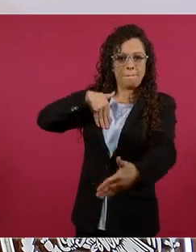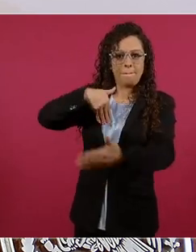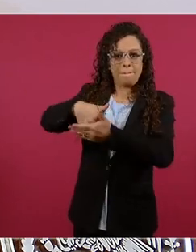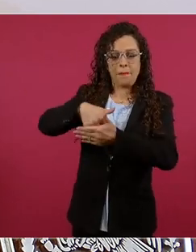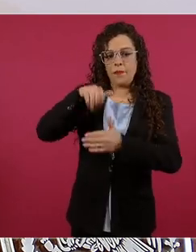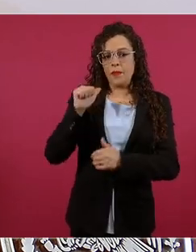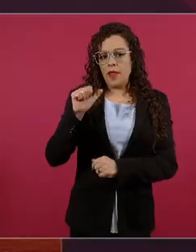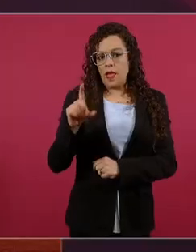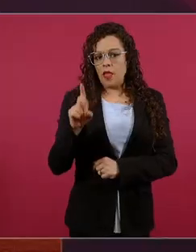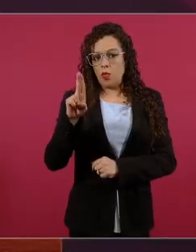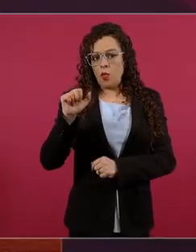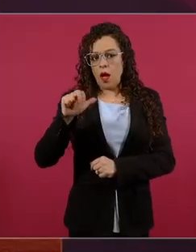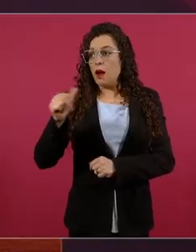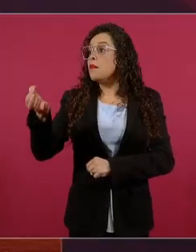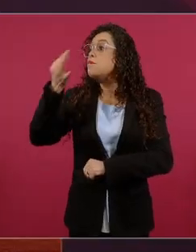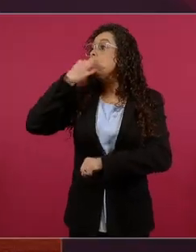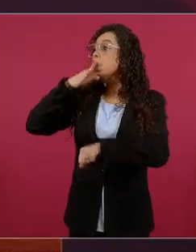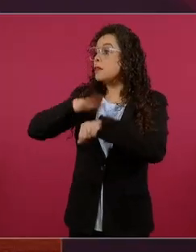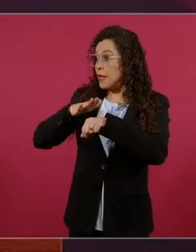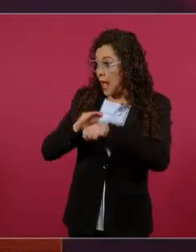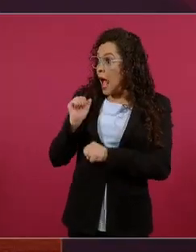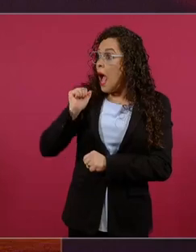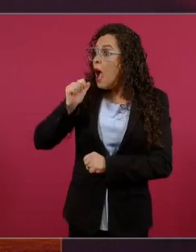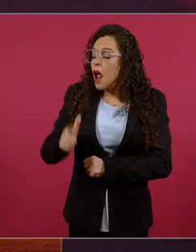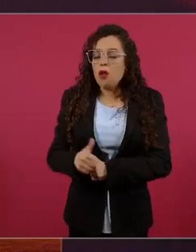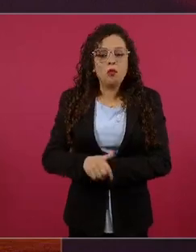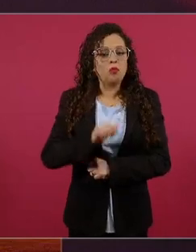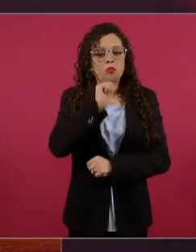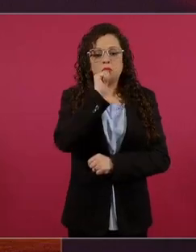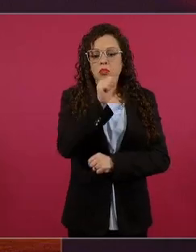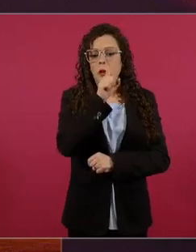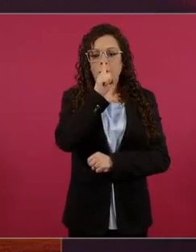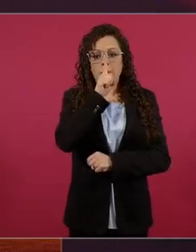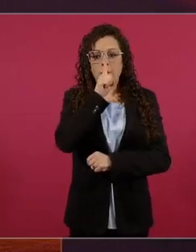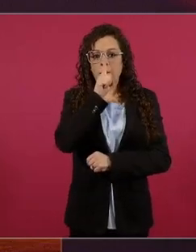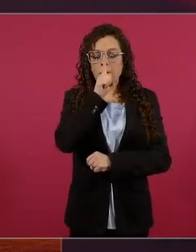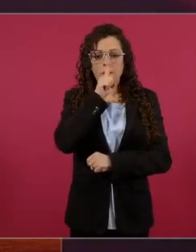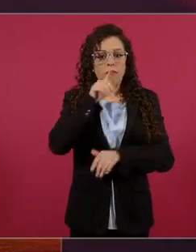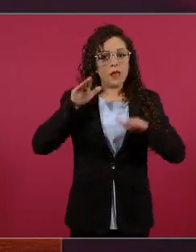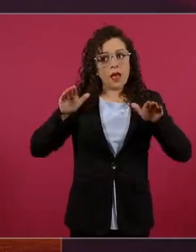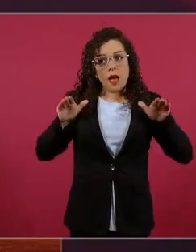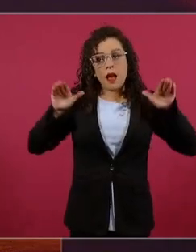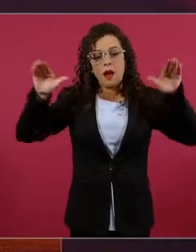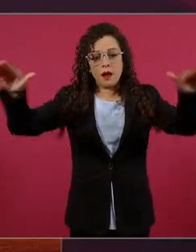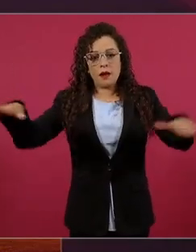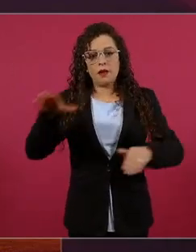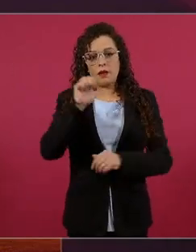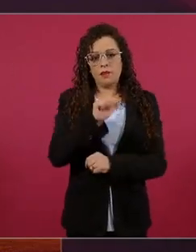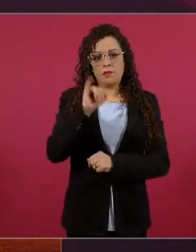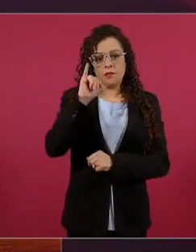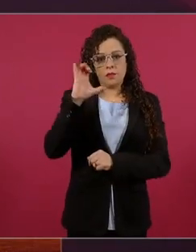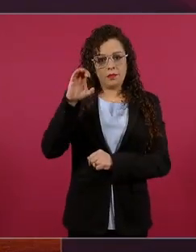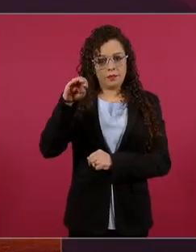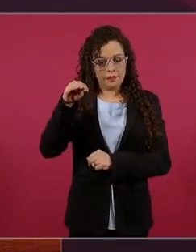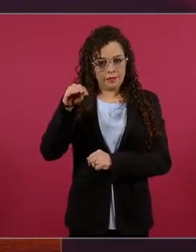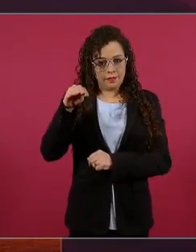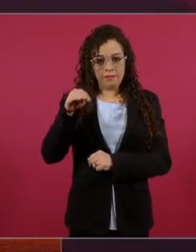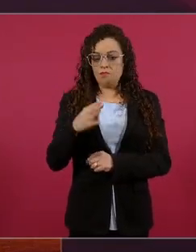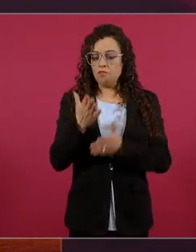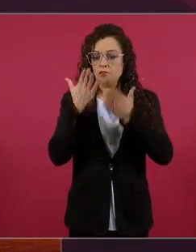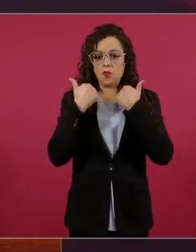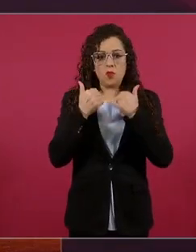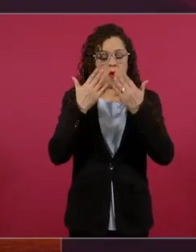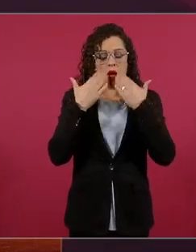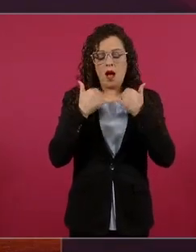ahí no hemos tenido y en el aeropuerto tampoco, en el aeropuerto de la Ciudad de México. Con respecto a lo que sí hemos